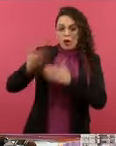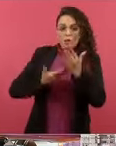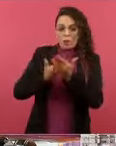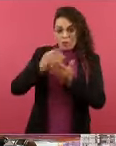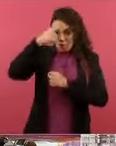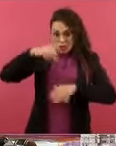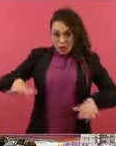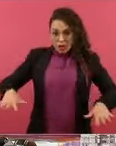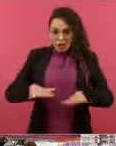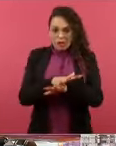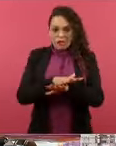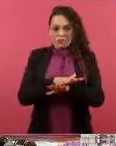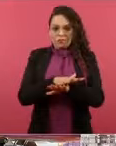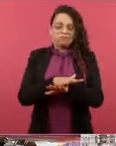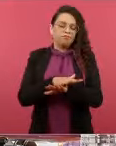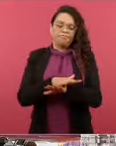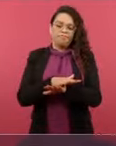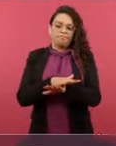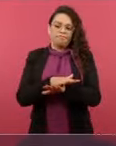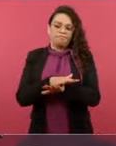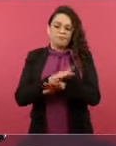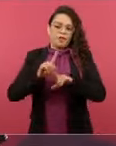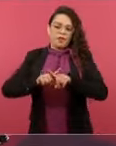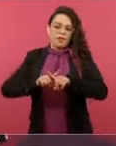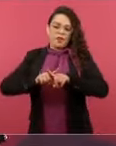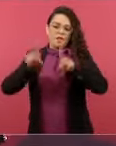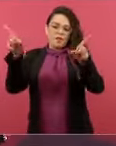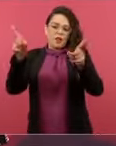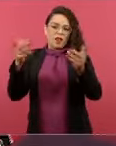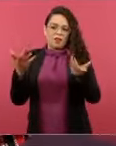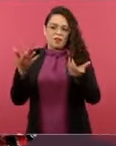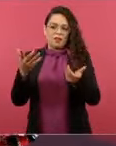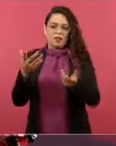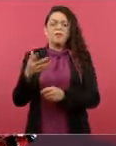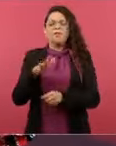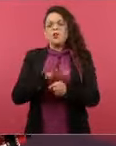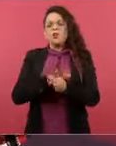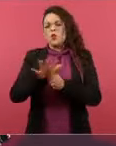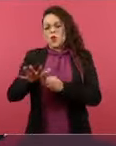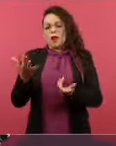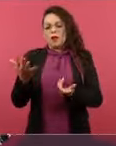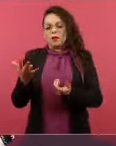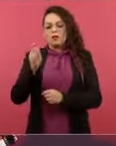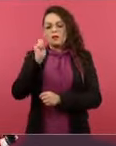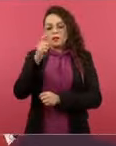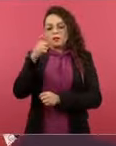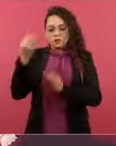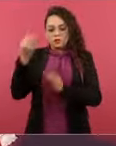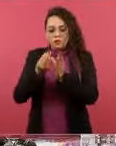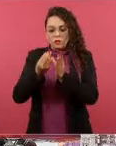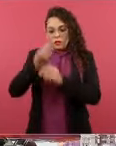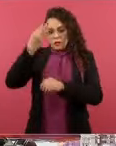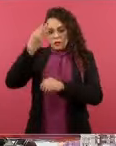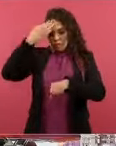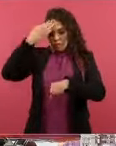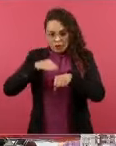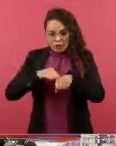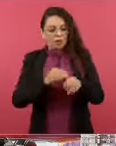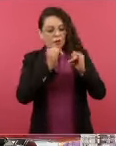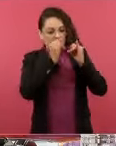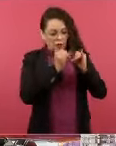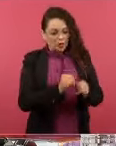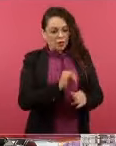transformación, que la principal diferencia es no dejemos a un lado la parte memorística, la parte individual,